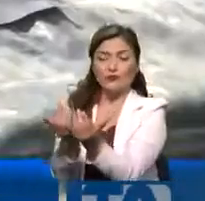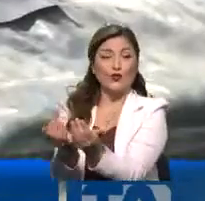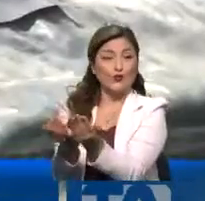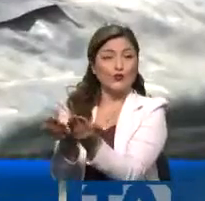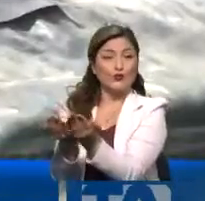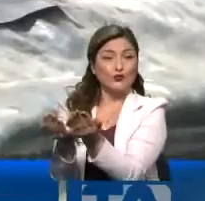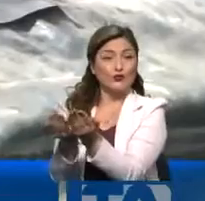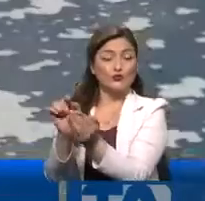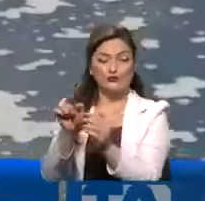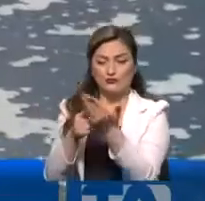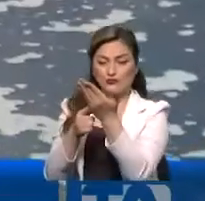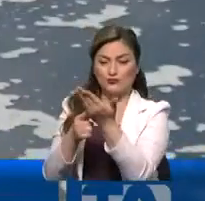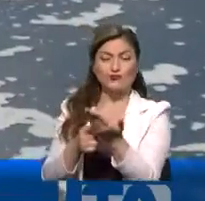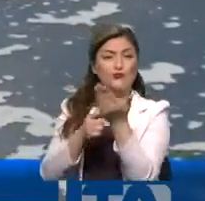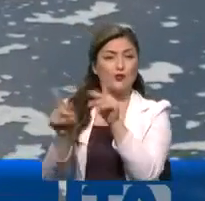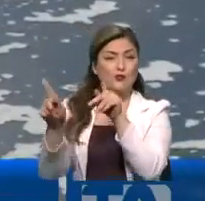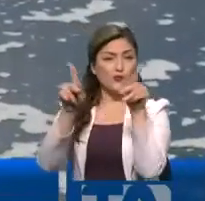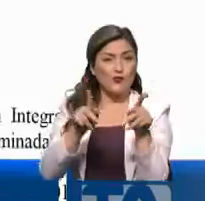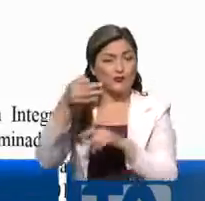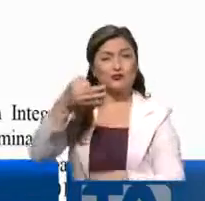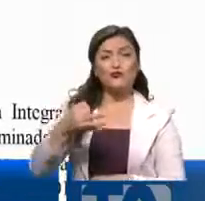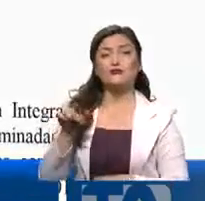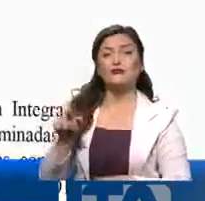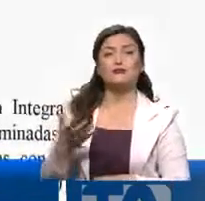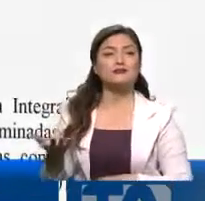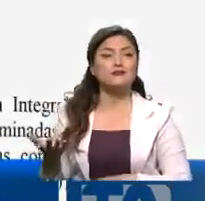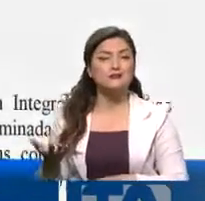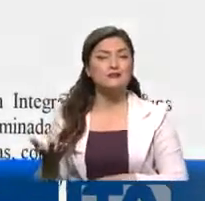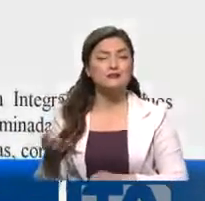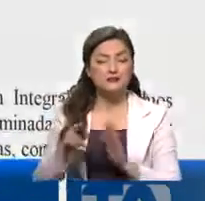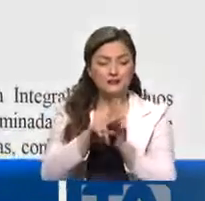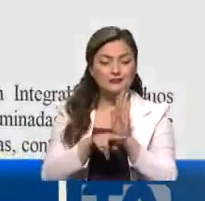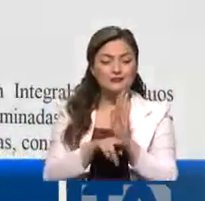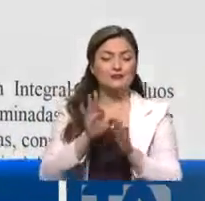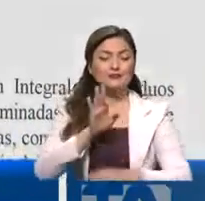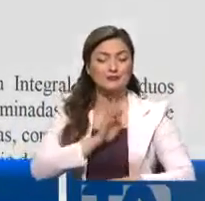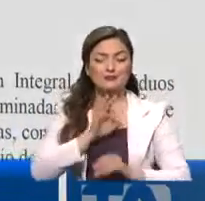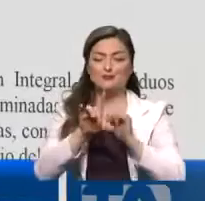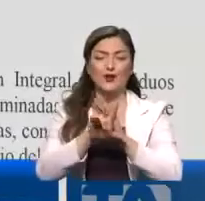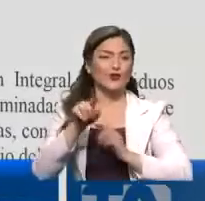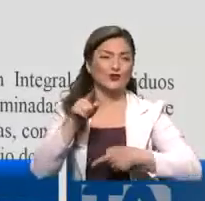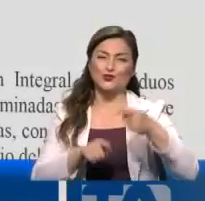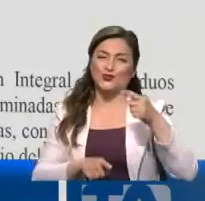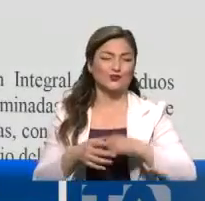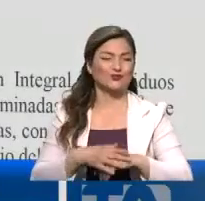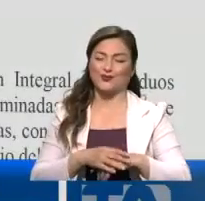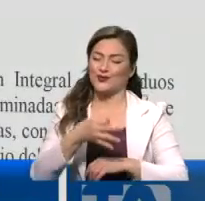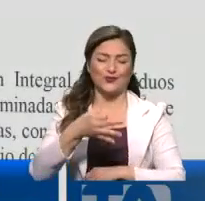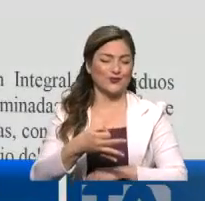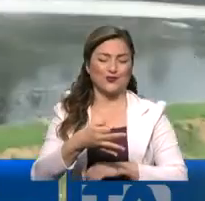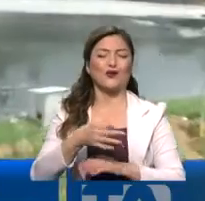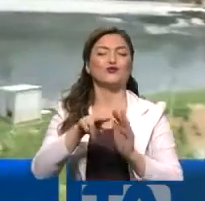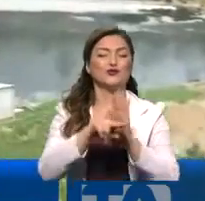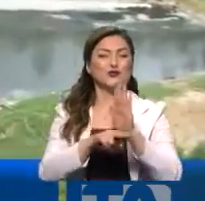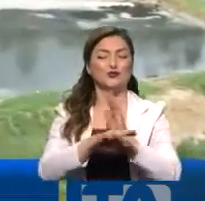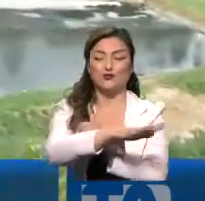Inga y el análisis al cumplimiento al plan de acción de lixiviados que no cumple con los requisitos técnicos y legales exigidos por la normativa